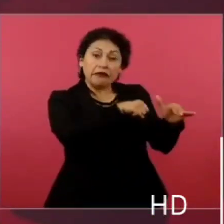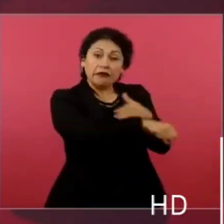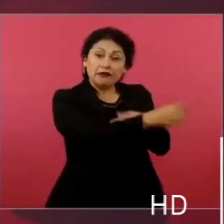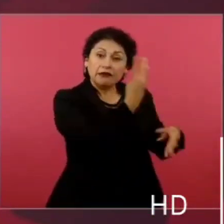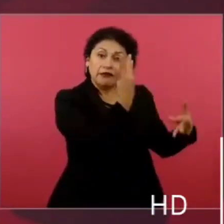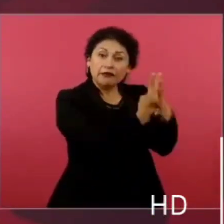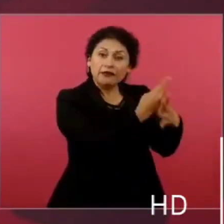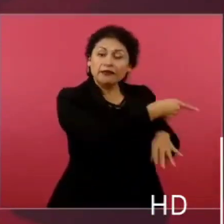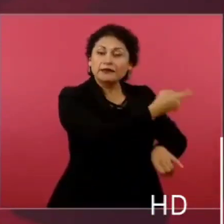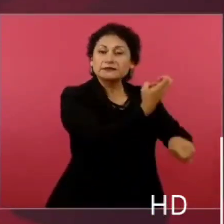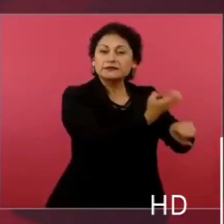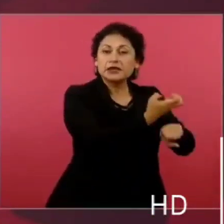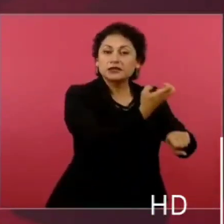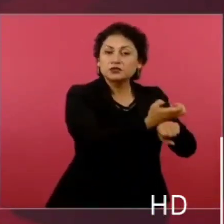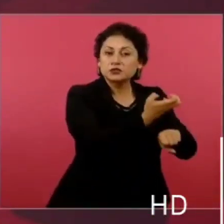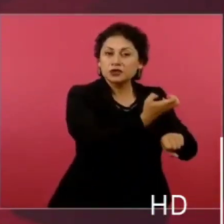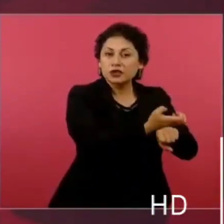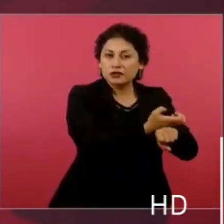acusado